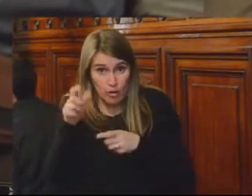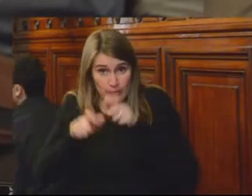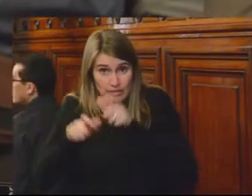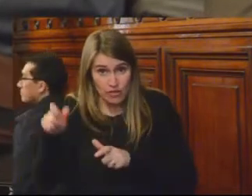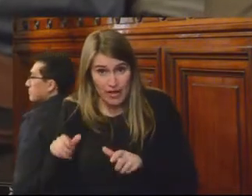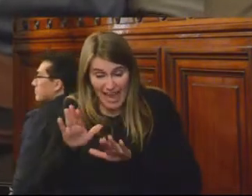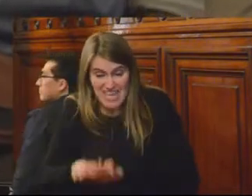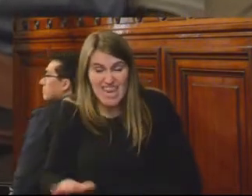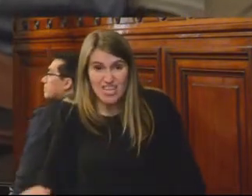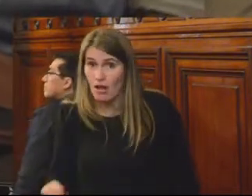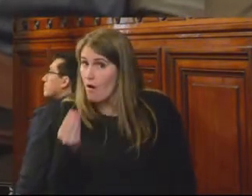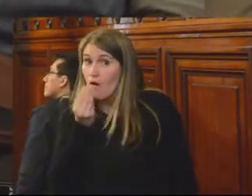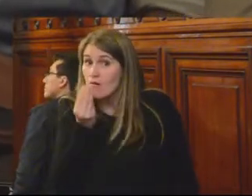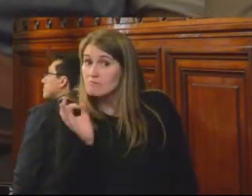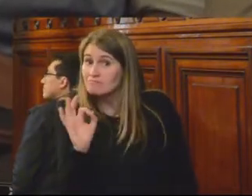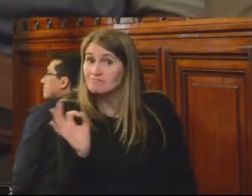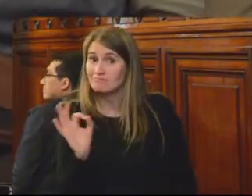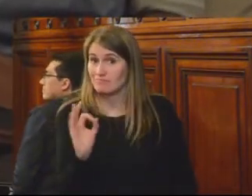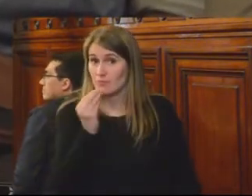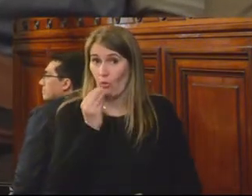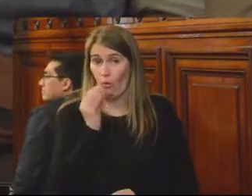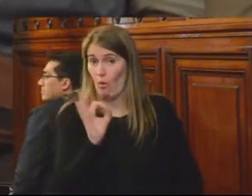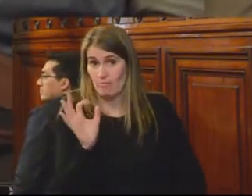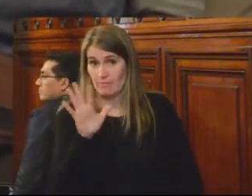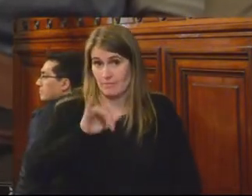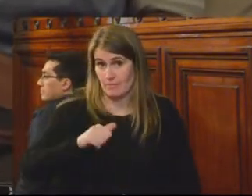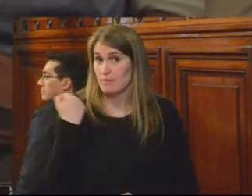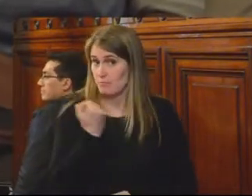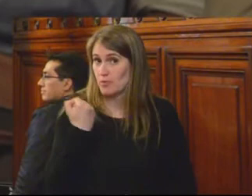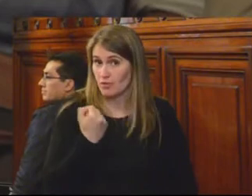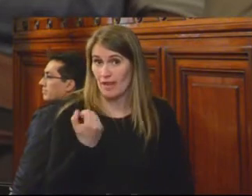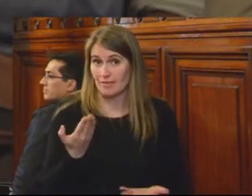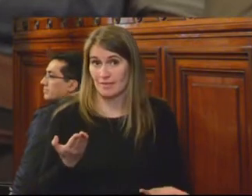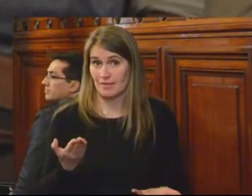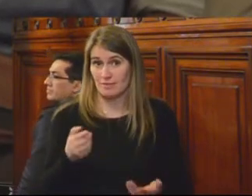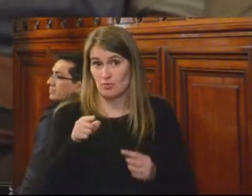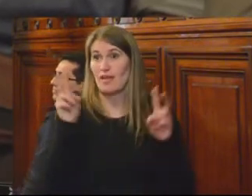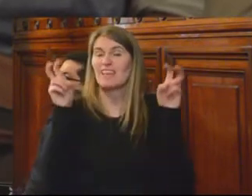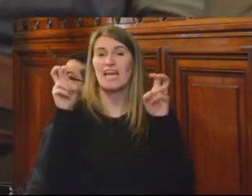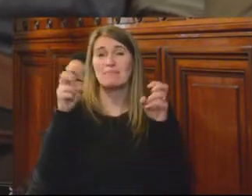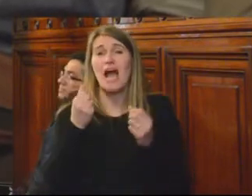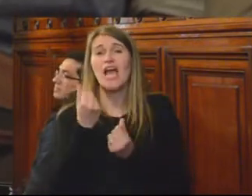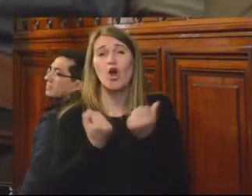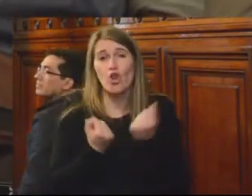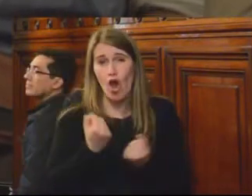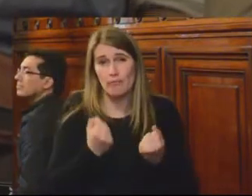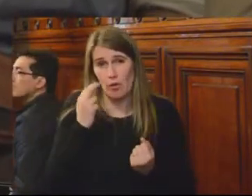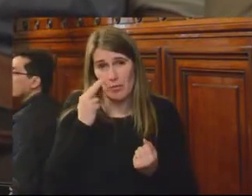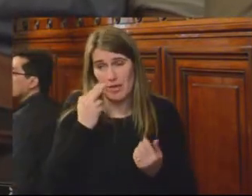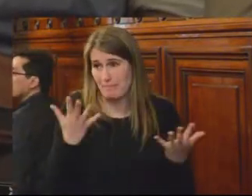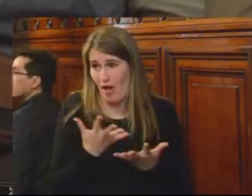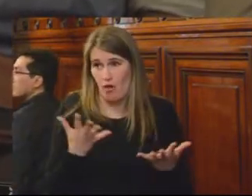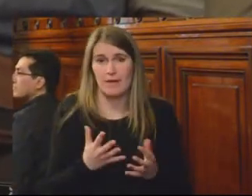quedando sin esa alimentación que es tan importante, producto de todo el tema económico que vivimos en nuestro país. Luego, otro